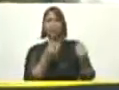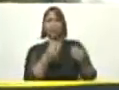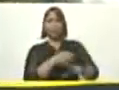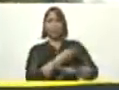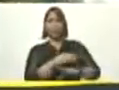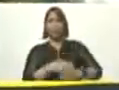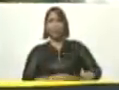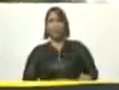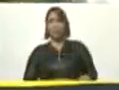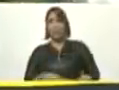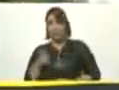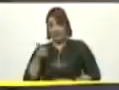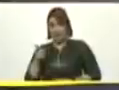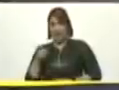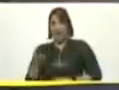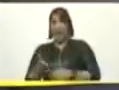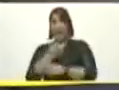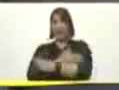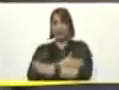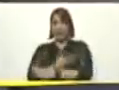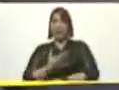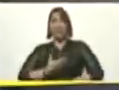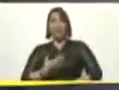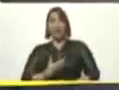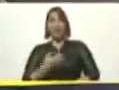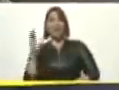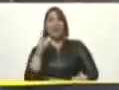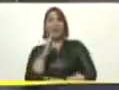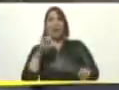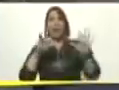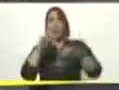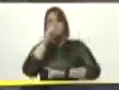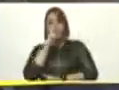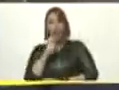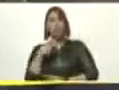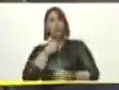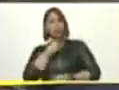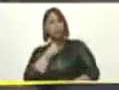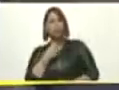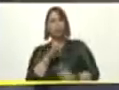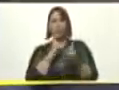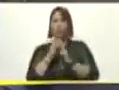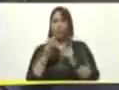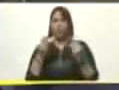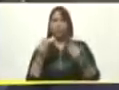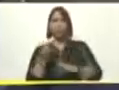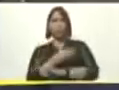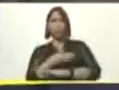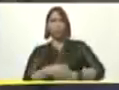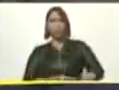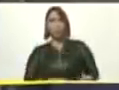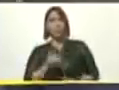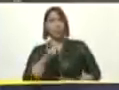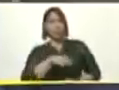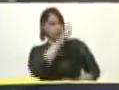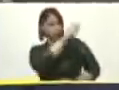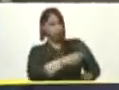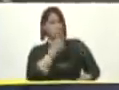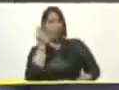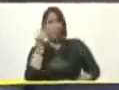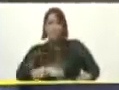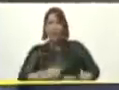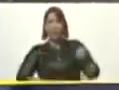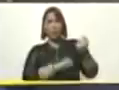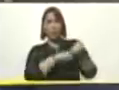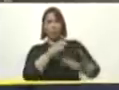Jorge fue alcalde de Caracas ocho años y somos mucho la música la cultura mucho mucho Yo creo que así uno de los que más apoyado